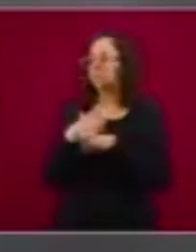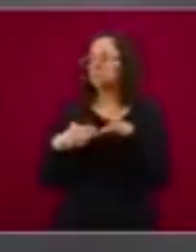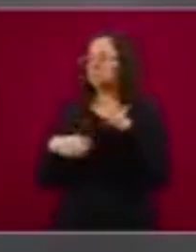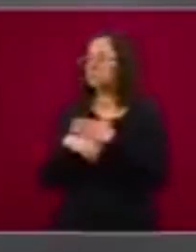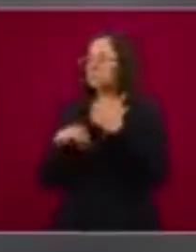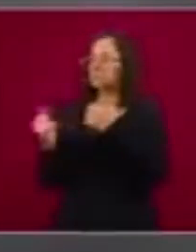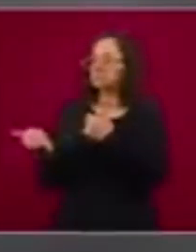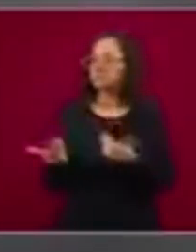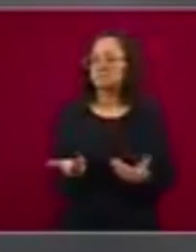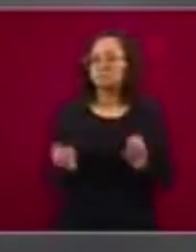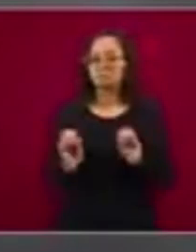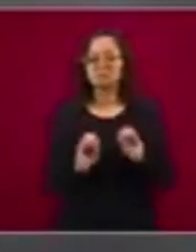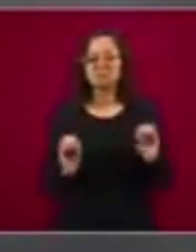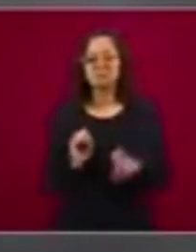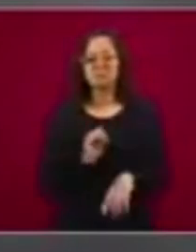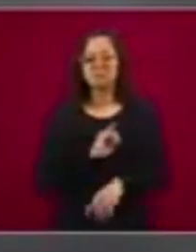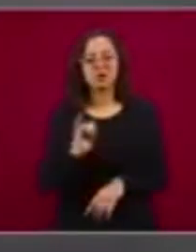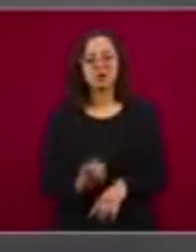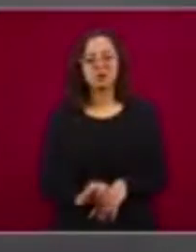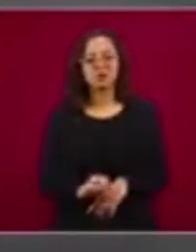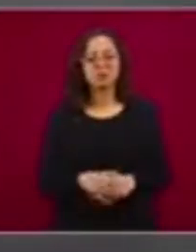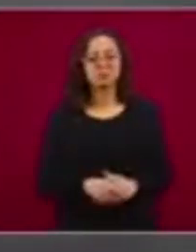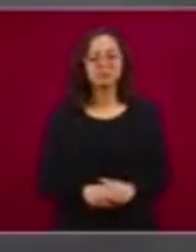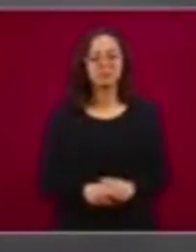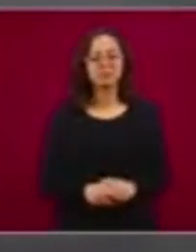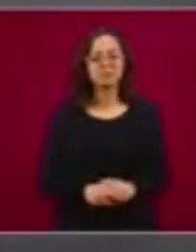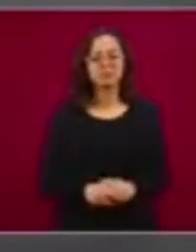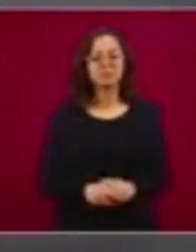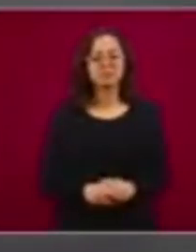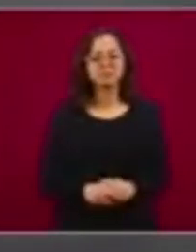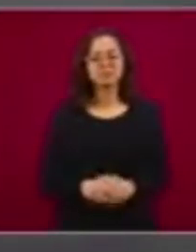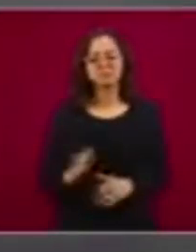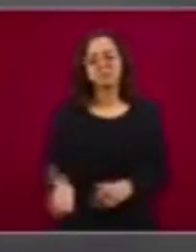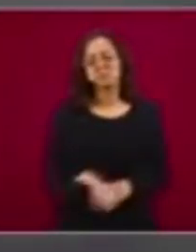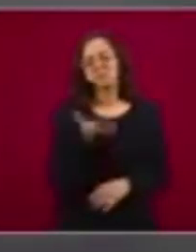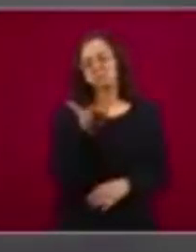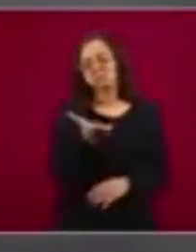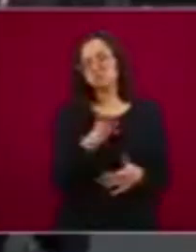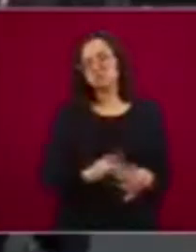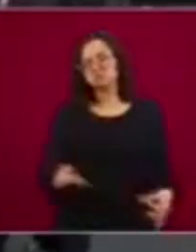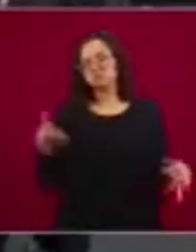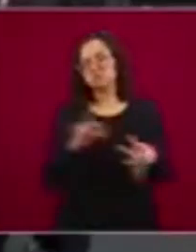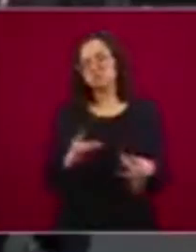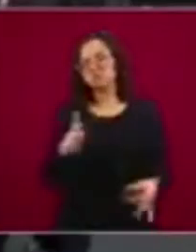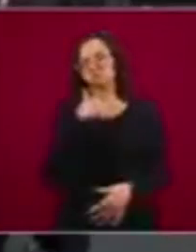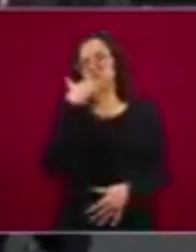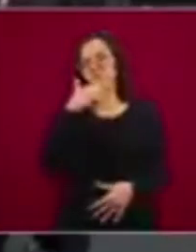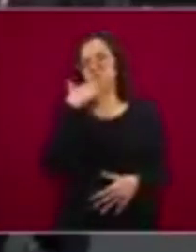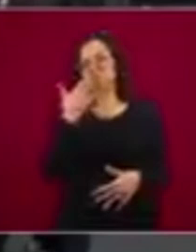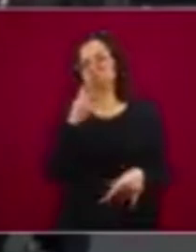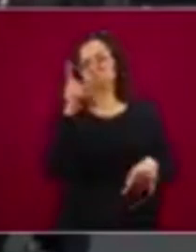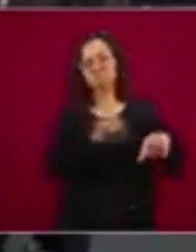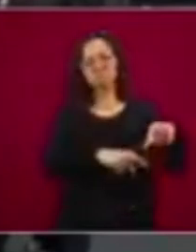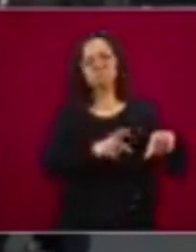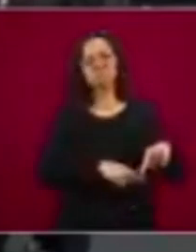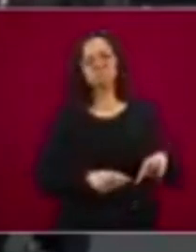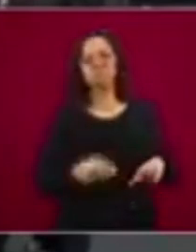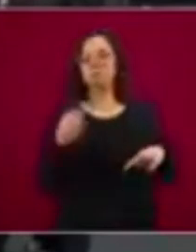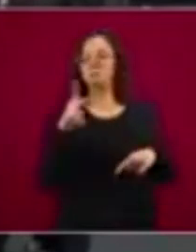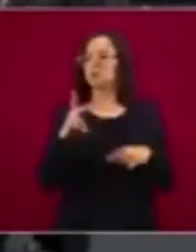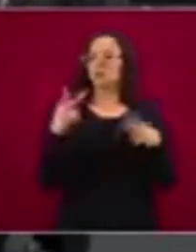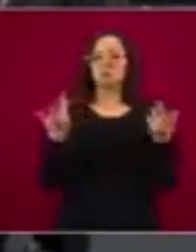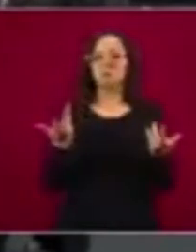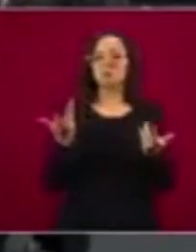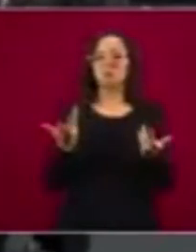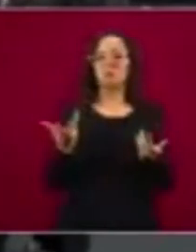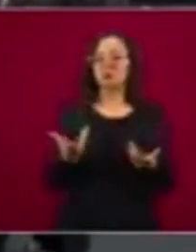servicios de salud, presidente. Tal parece que su discurso y ejemplo de combate a la corrupción y las malas prácticas pues no parecen permear en las filas del partido que